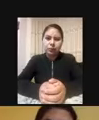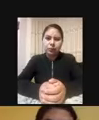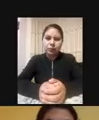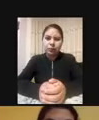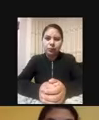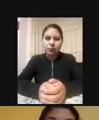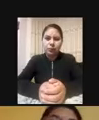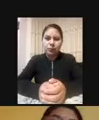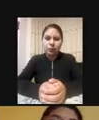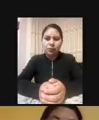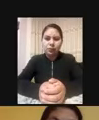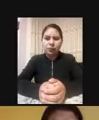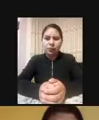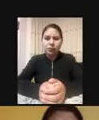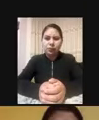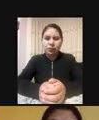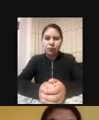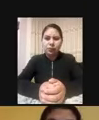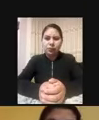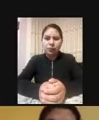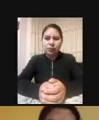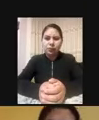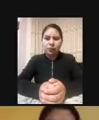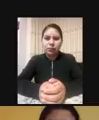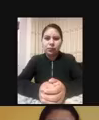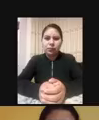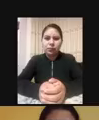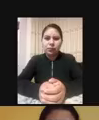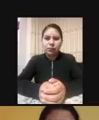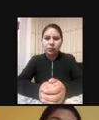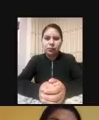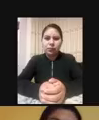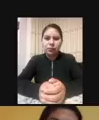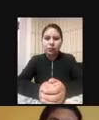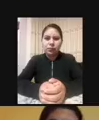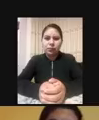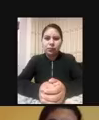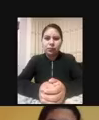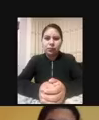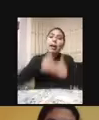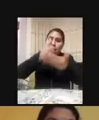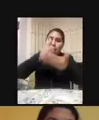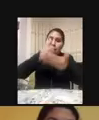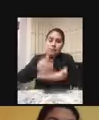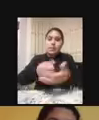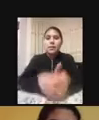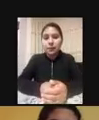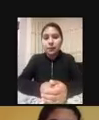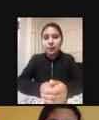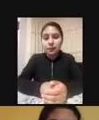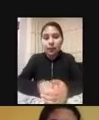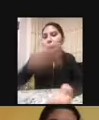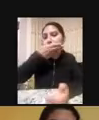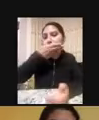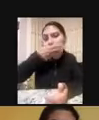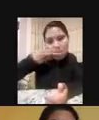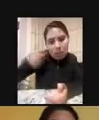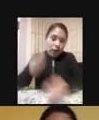el juego en base a objetivos que nos van a permitir dar al niño la capacidad de poder desenvolverse de